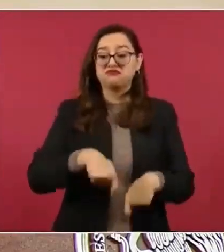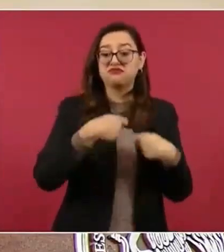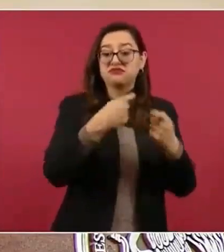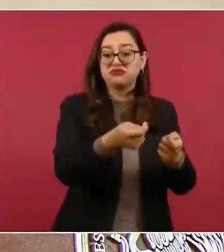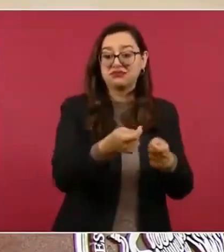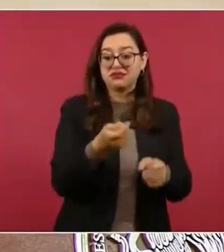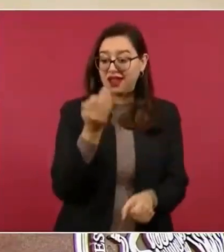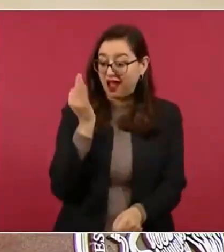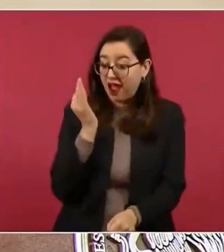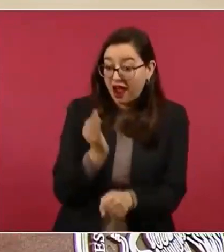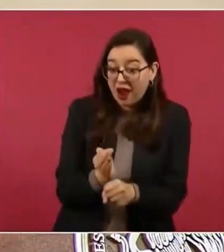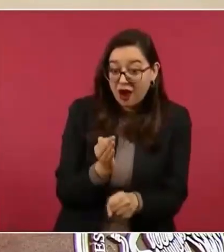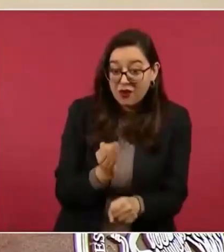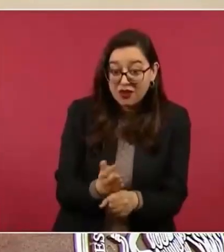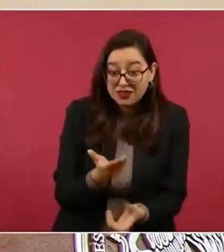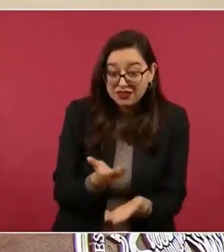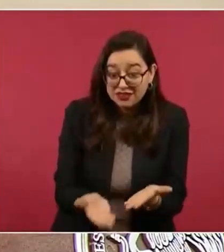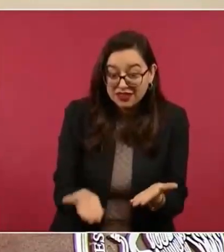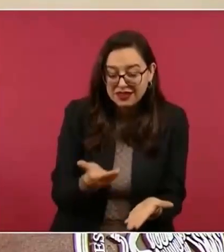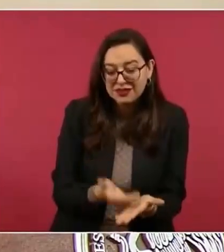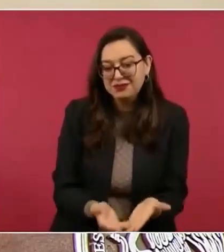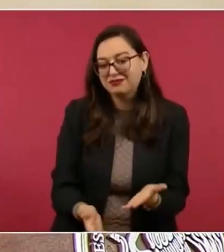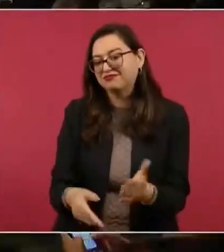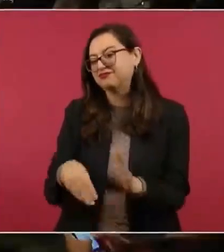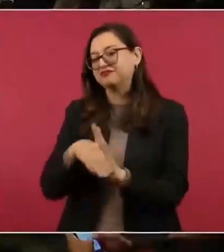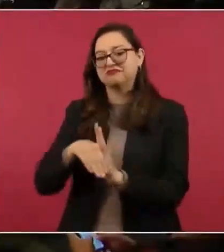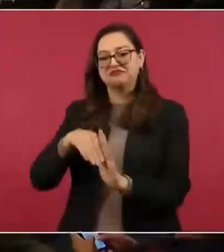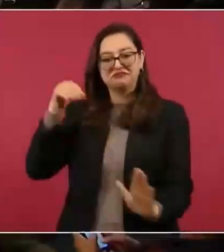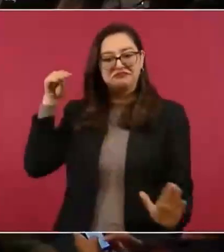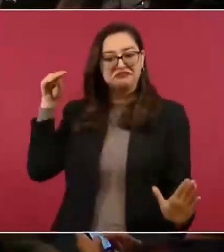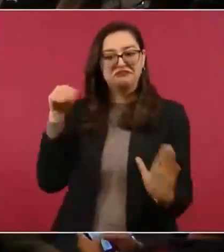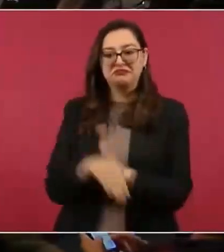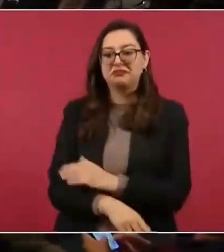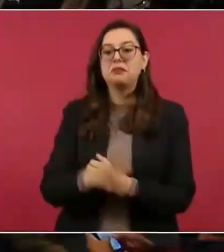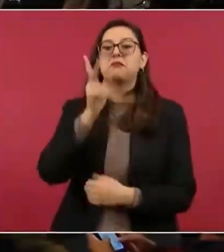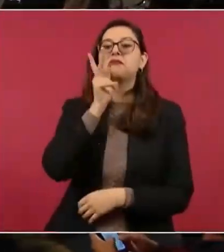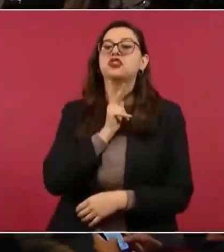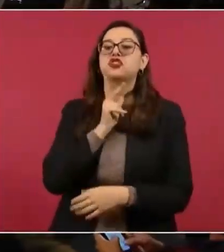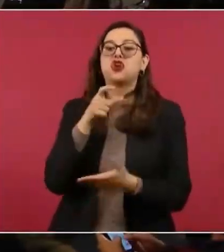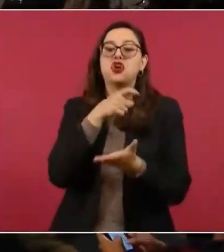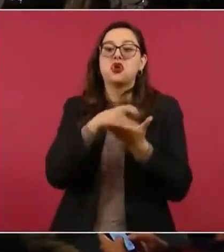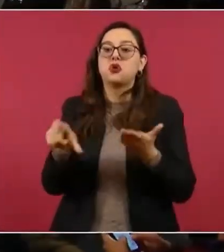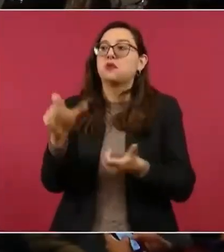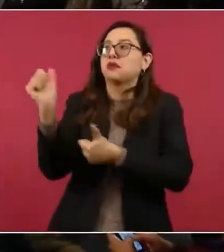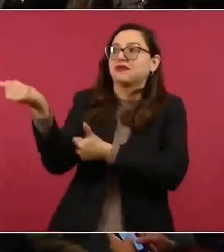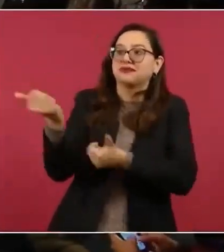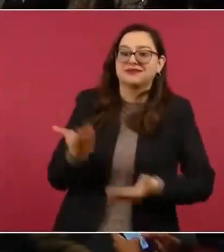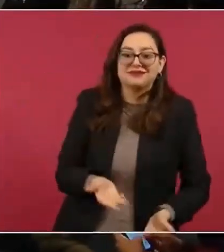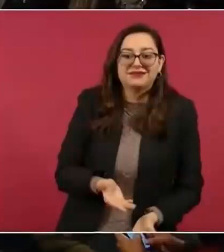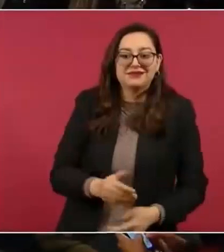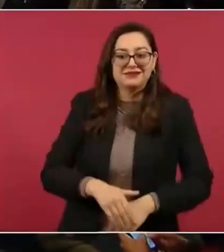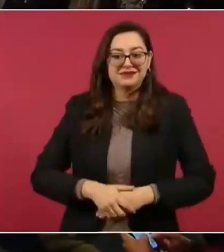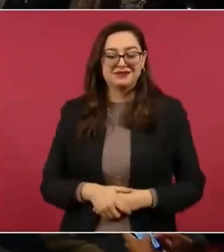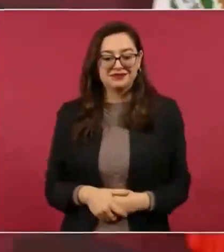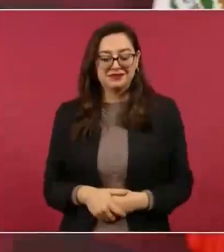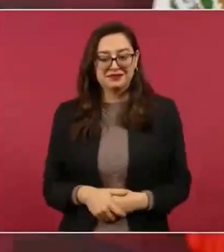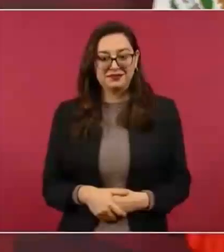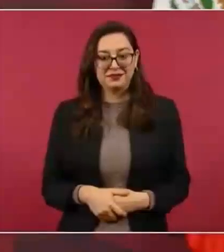estaríamos, lo dije hace unos días, importando petróleo crudo,